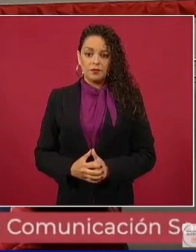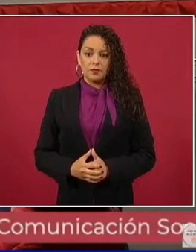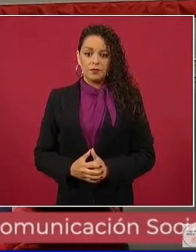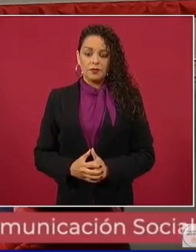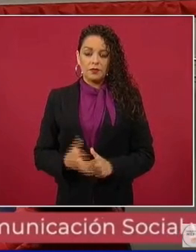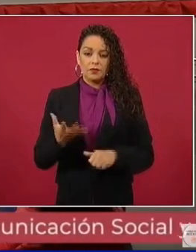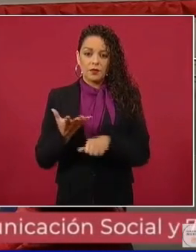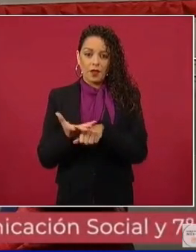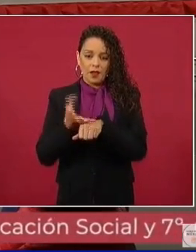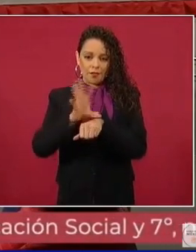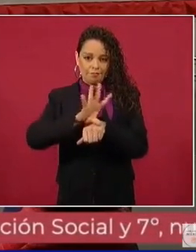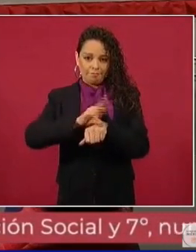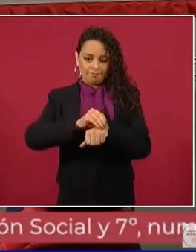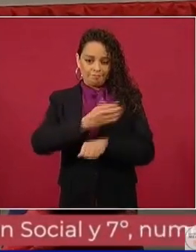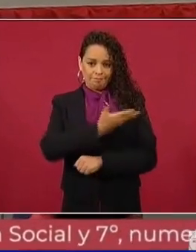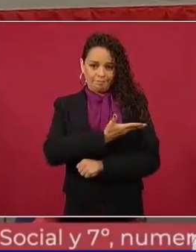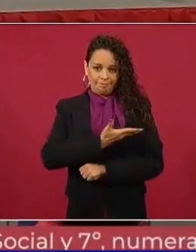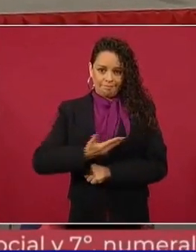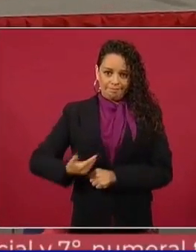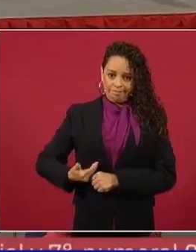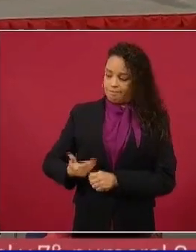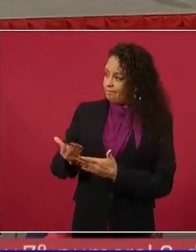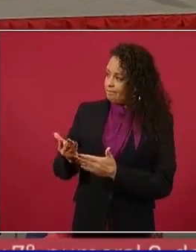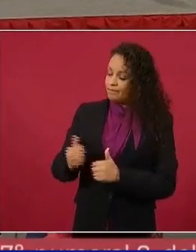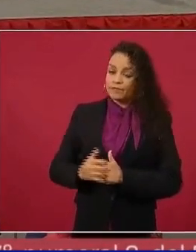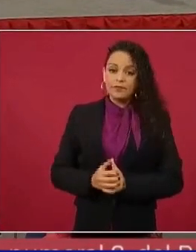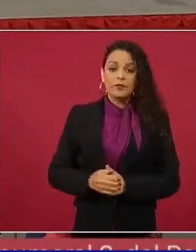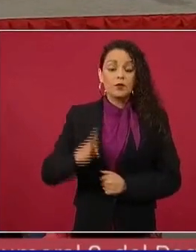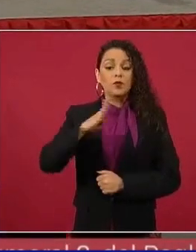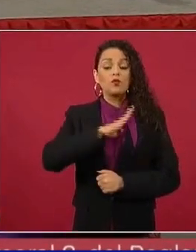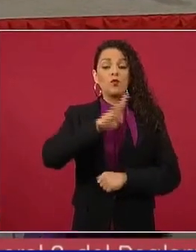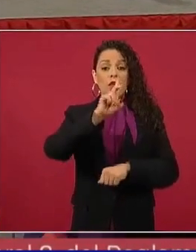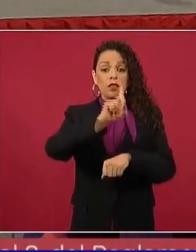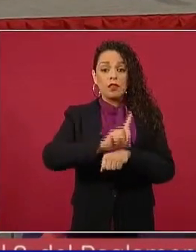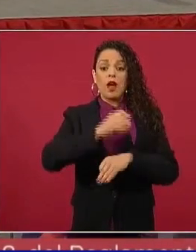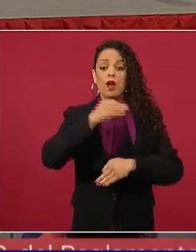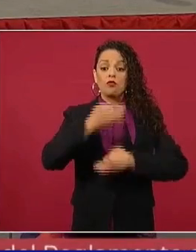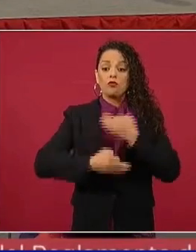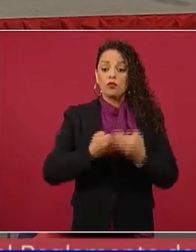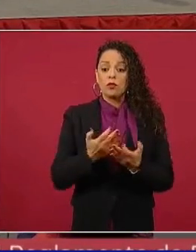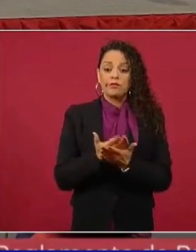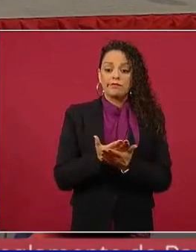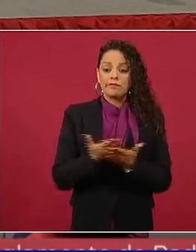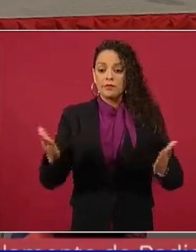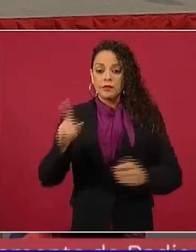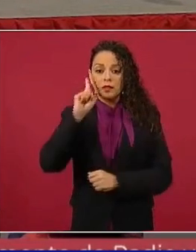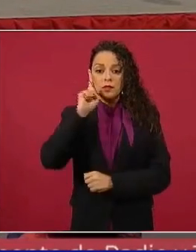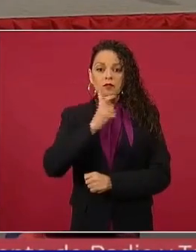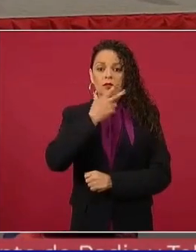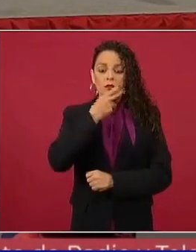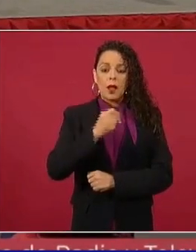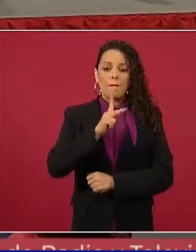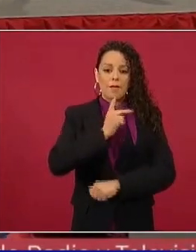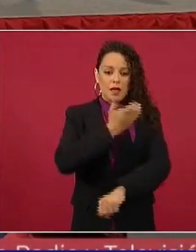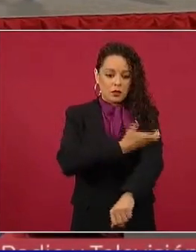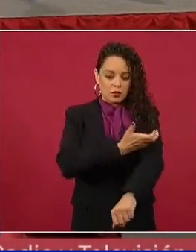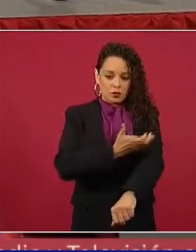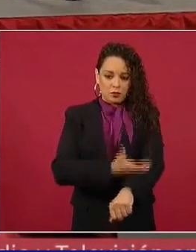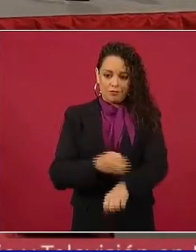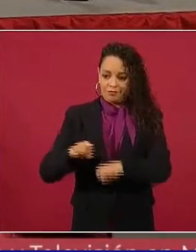con su permiso señor presidente buenos días a todas y todos buenos días a mis compañeros de